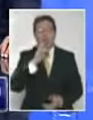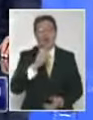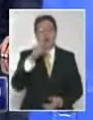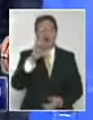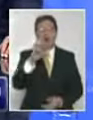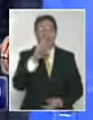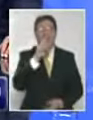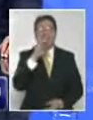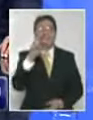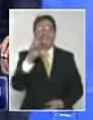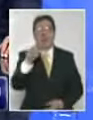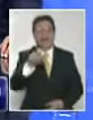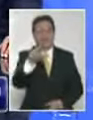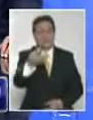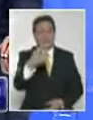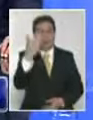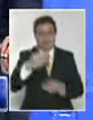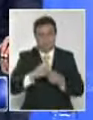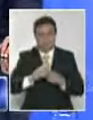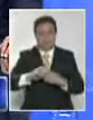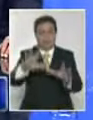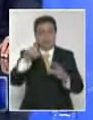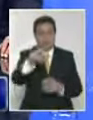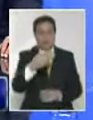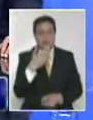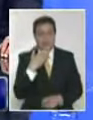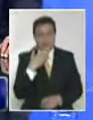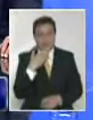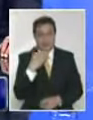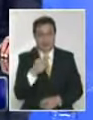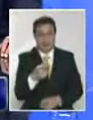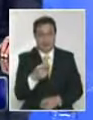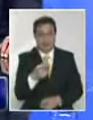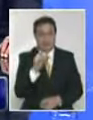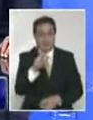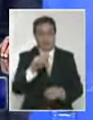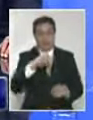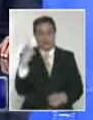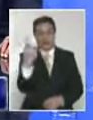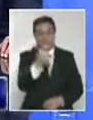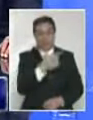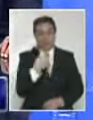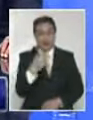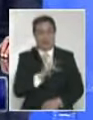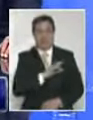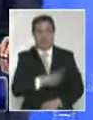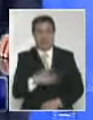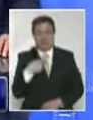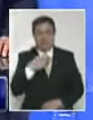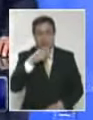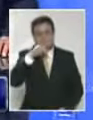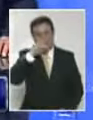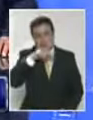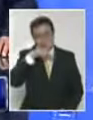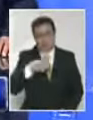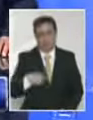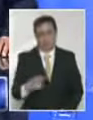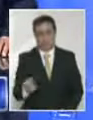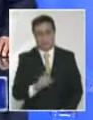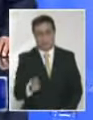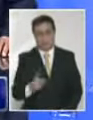Contreras que ustedes transmitieron difusamente, que creyó que todos los chilenos éramos imbéciles, digamos, porque mintió